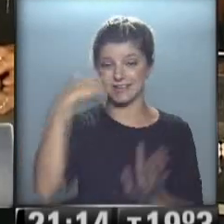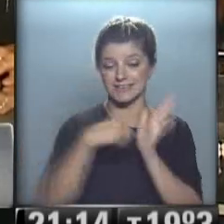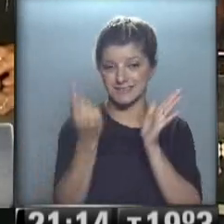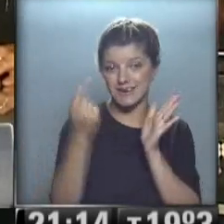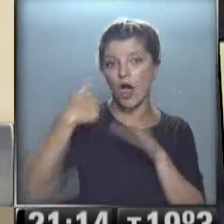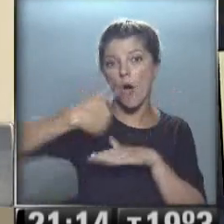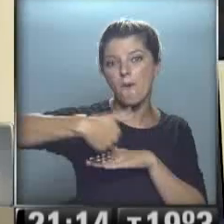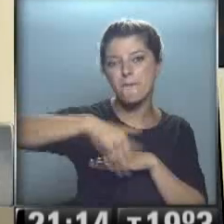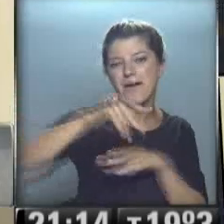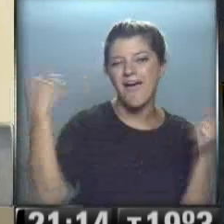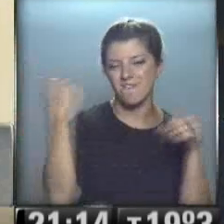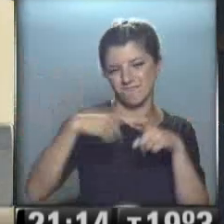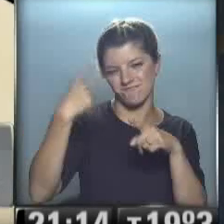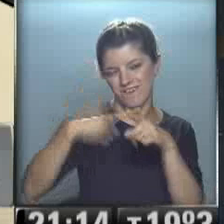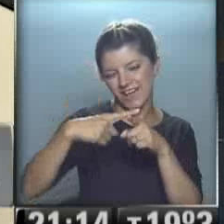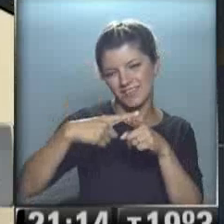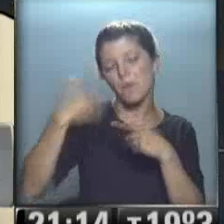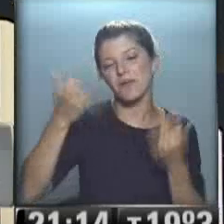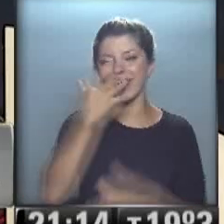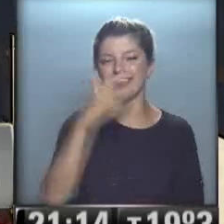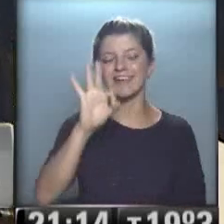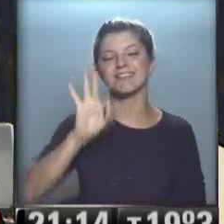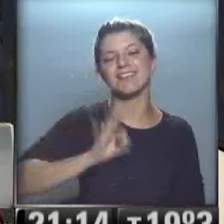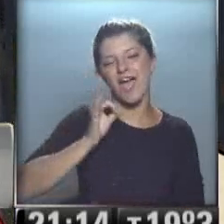más fiesta popular por estos 30 años